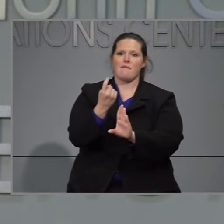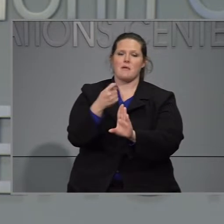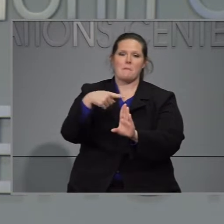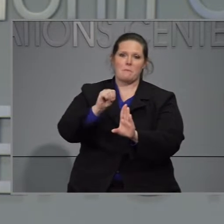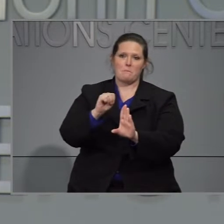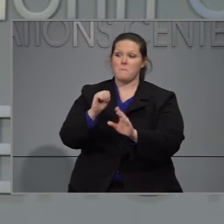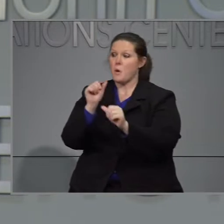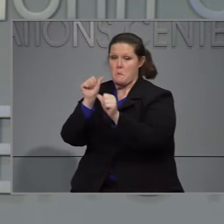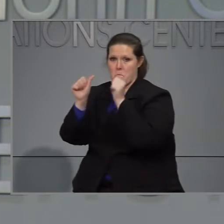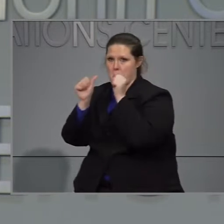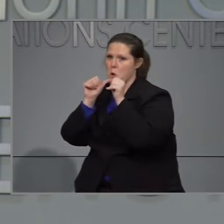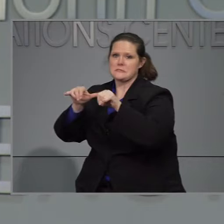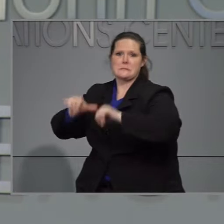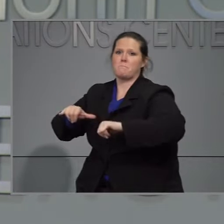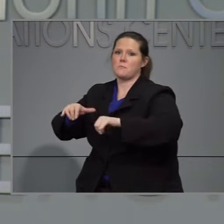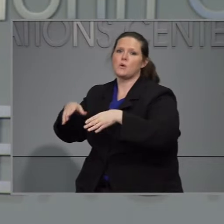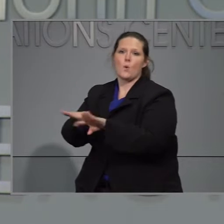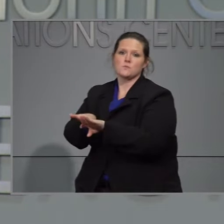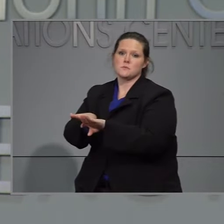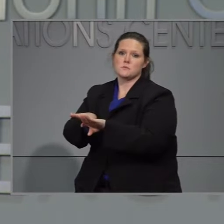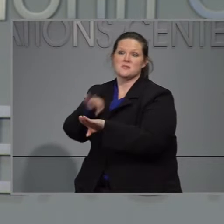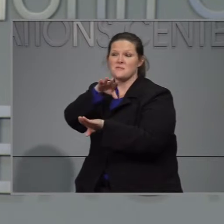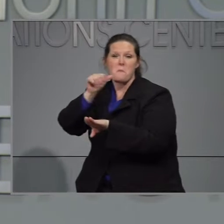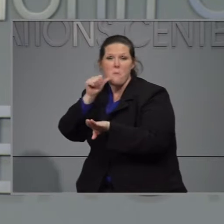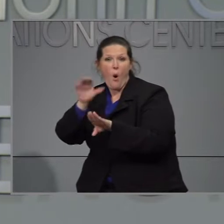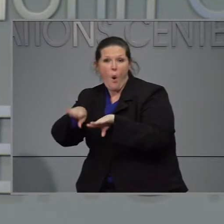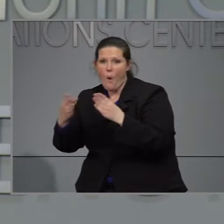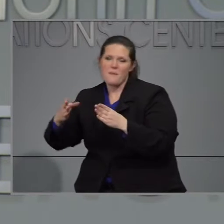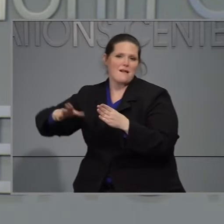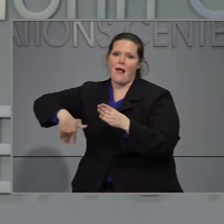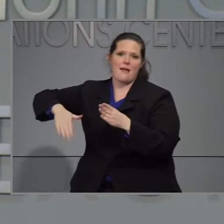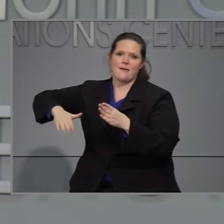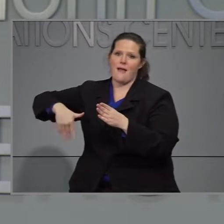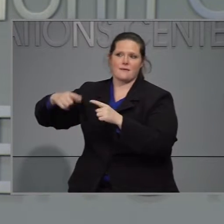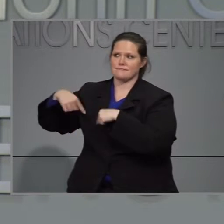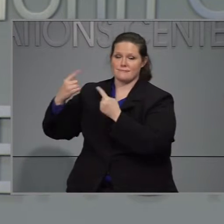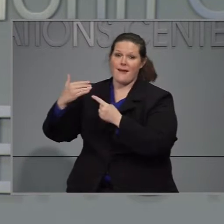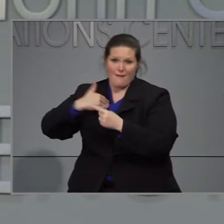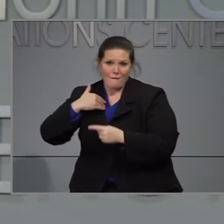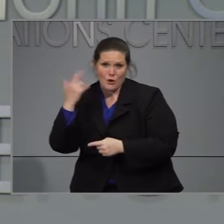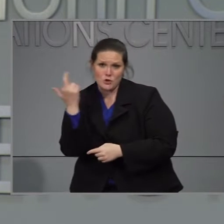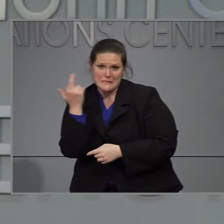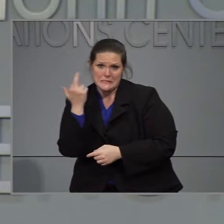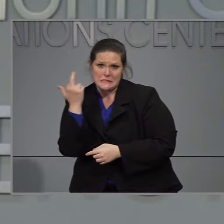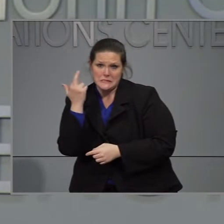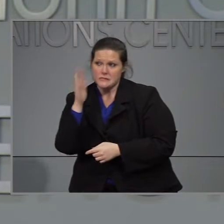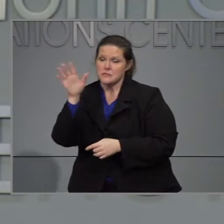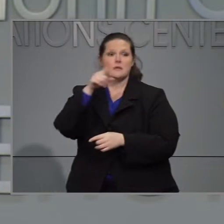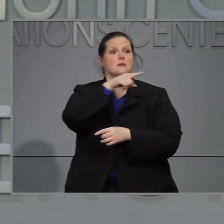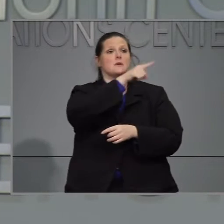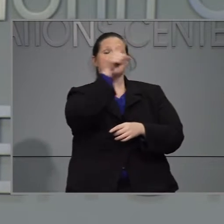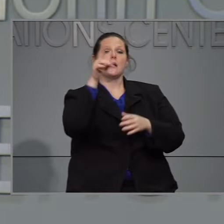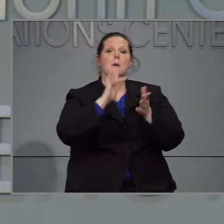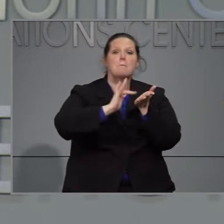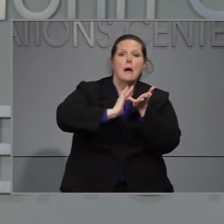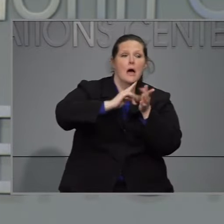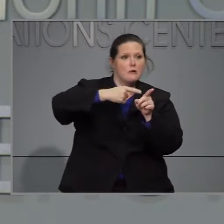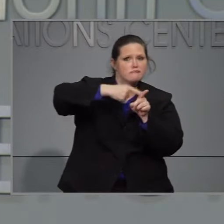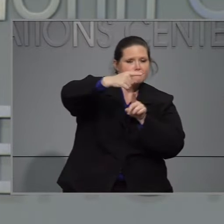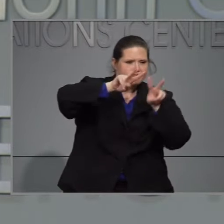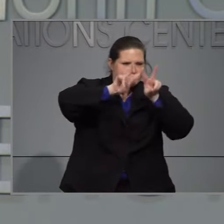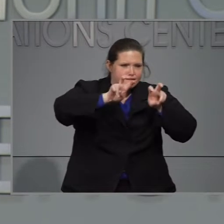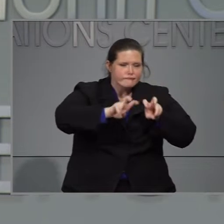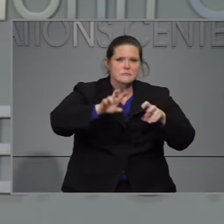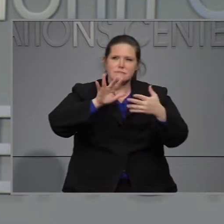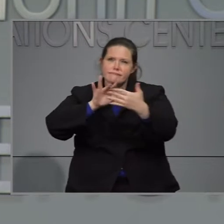cerrados. Nosotros no hemos abierto los bares en Carolina del Norte por una razón. Los expertos en salud pública y los ejemplos